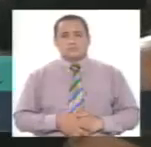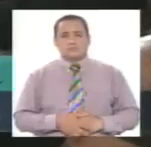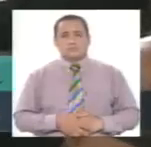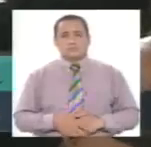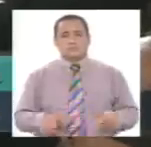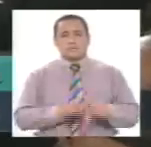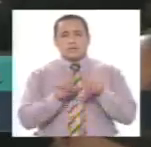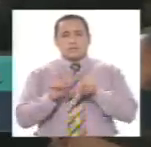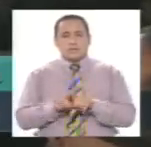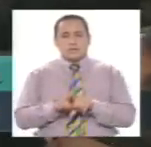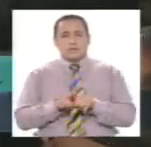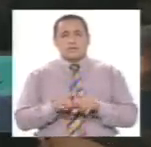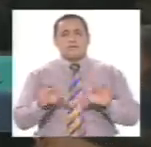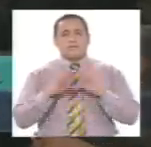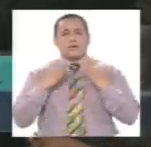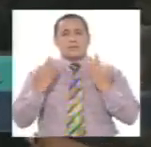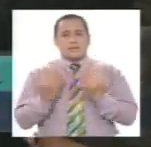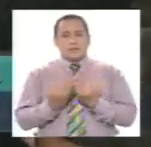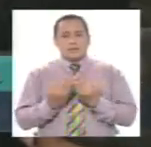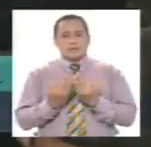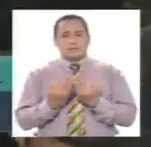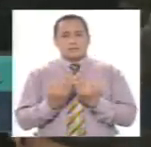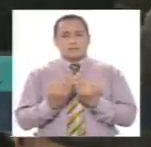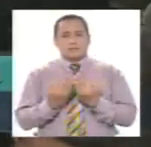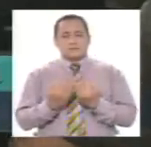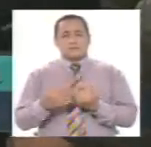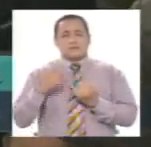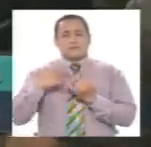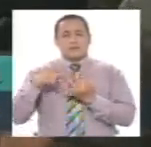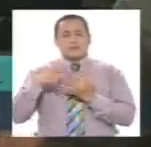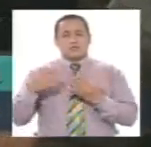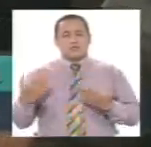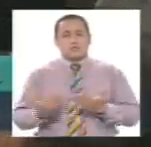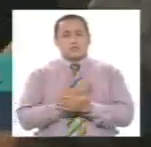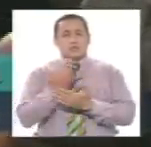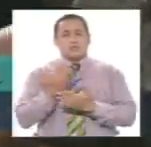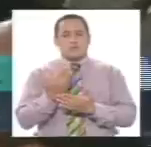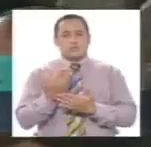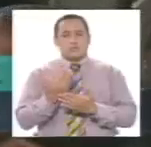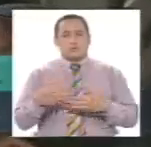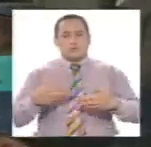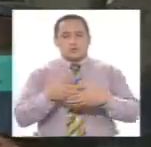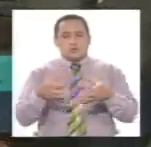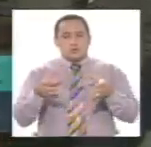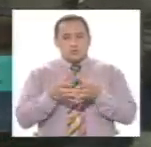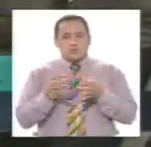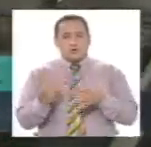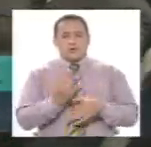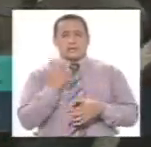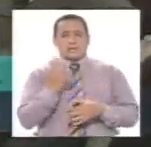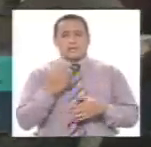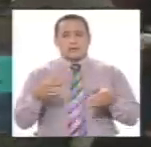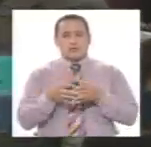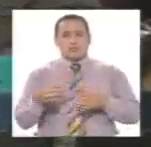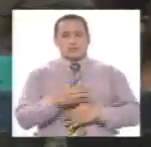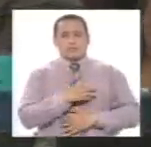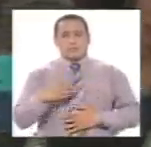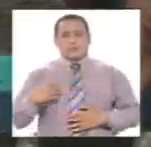y por supuesto los familiares de los nuevos integrantes del